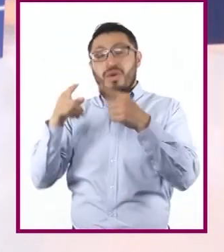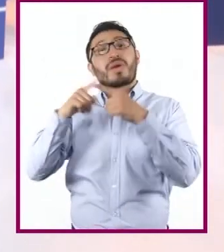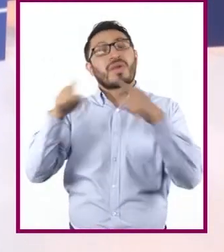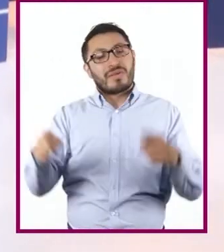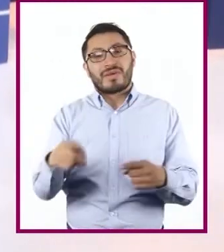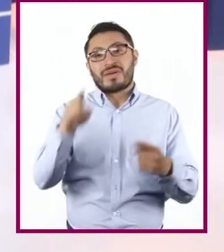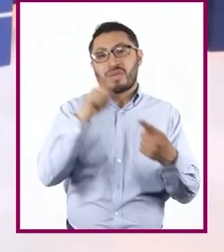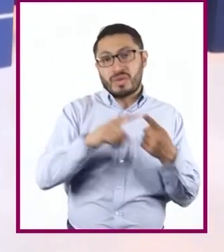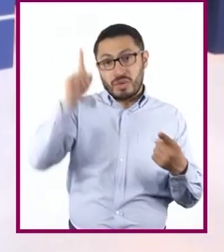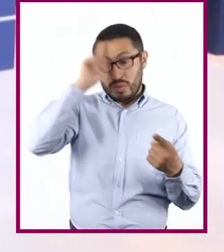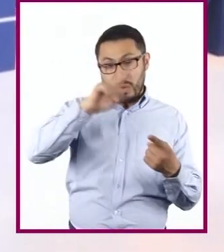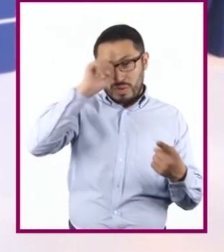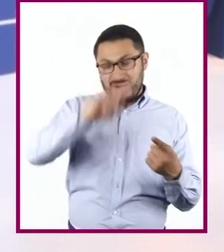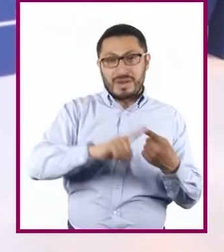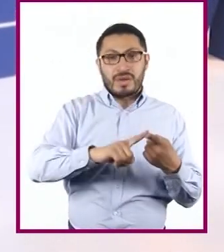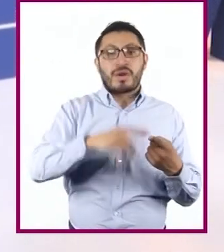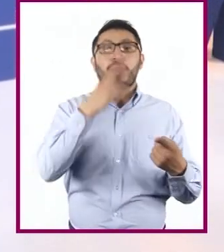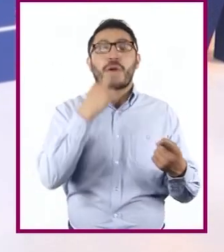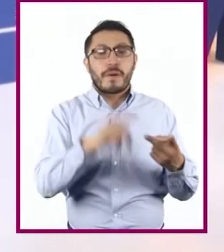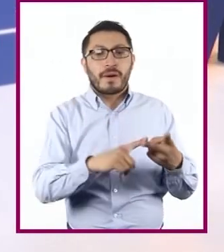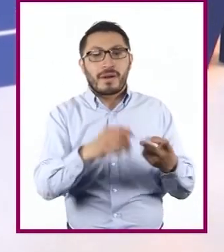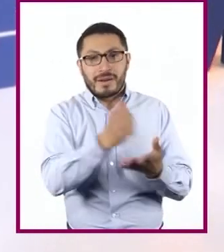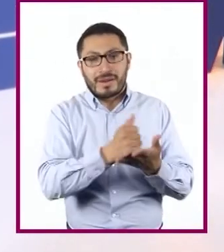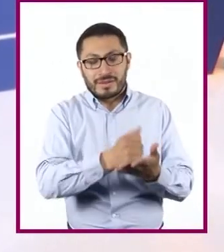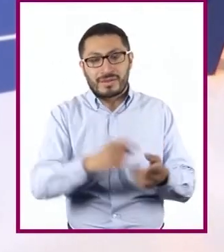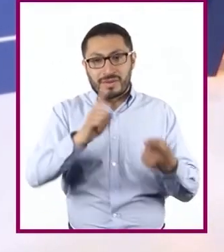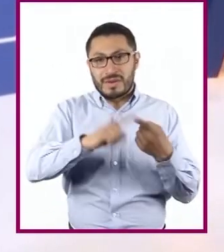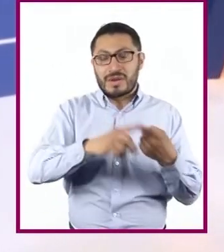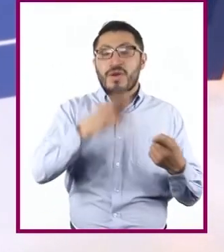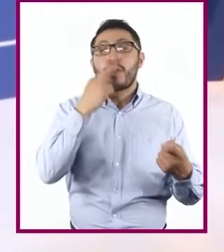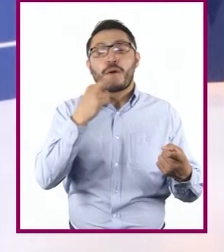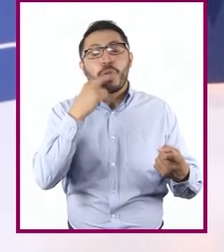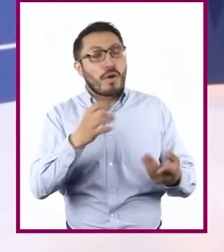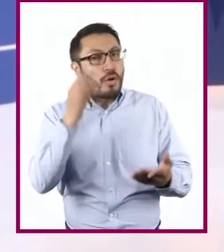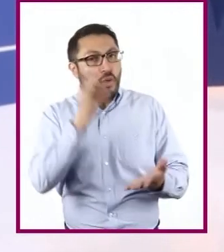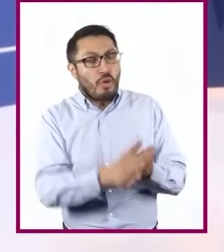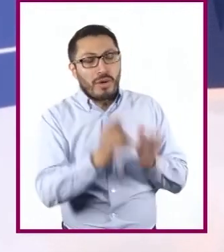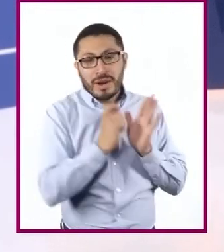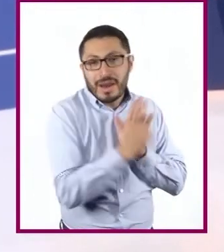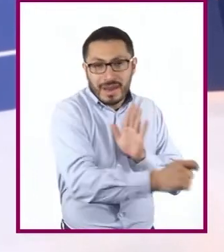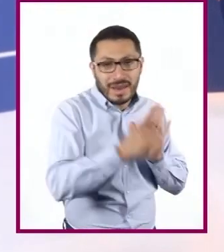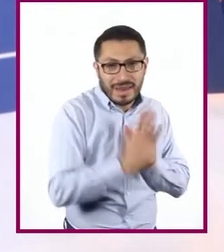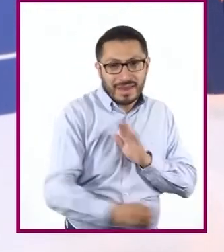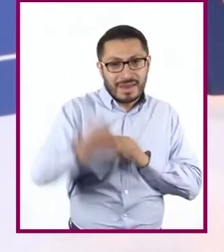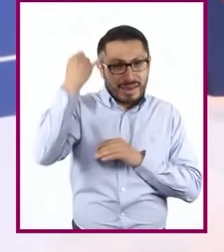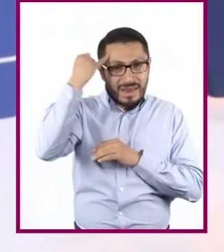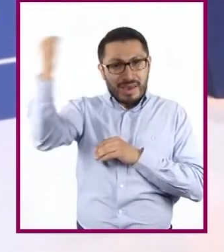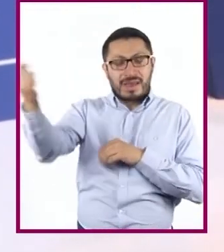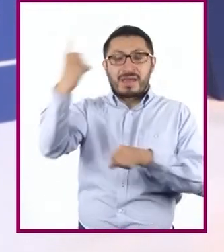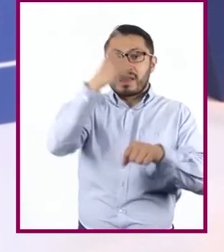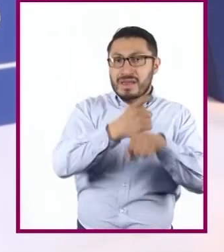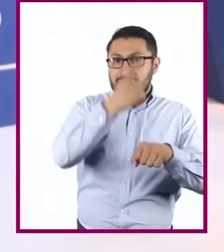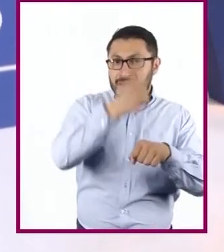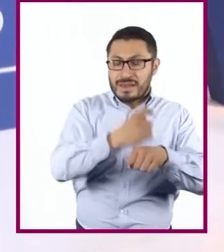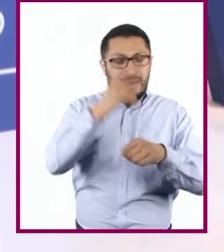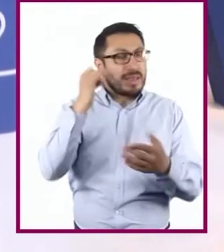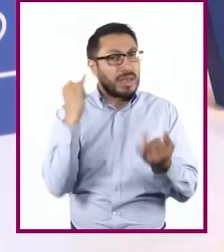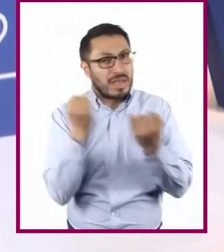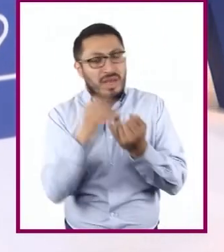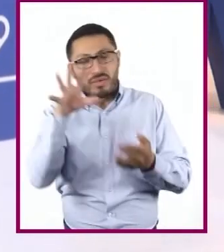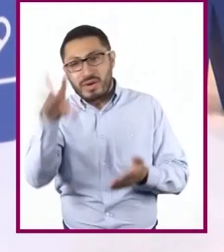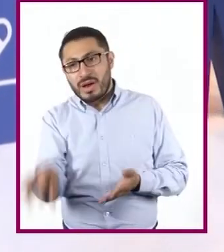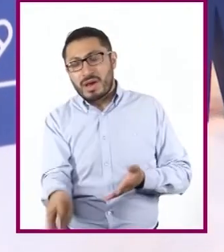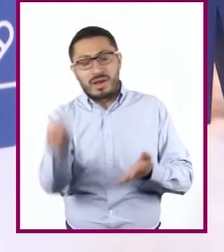sean rojo y azul. Con color rojo, señalen únicamente las ideas principales y también transcríbanlas